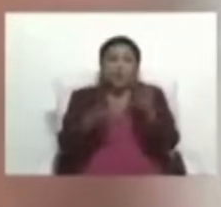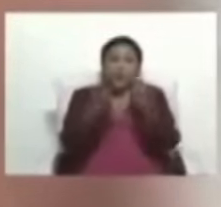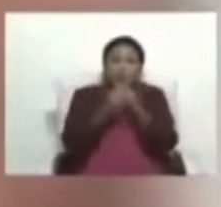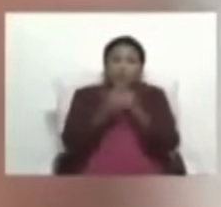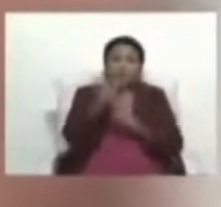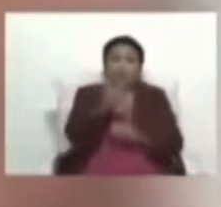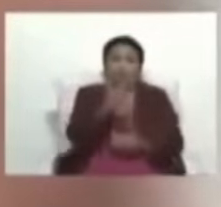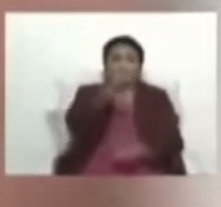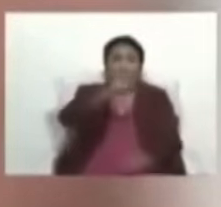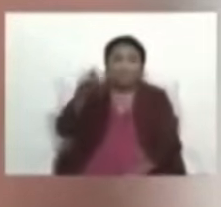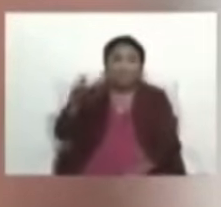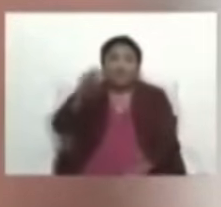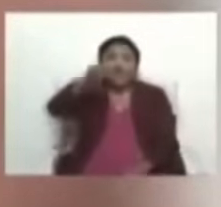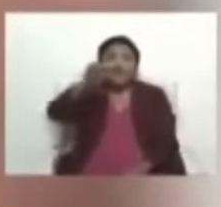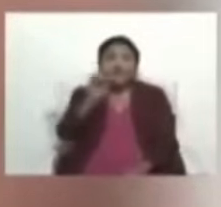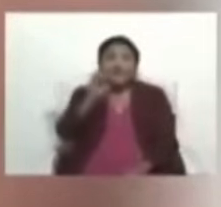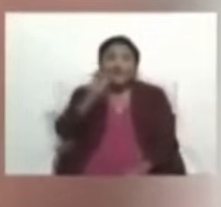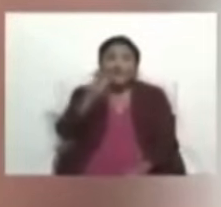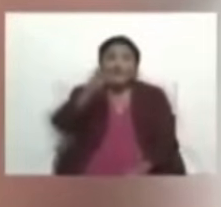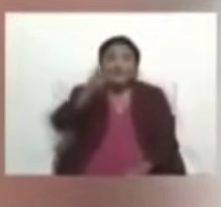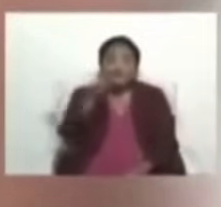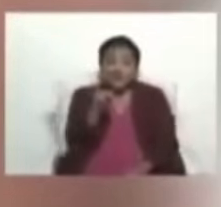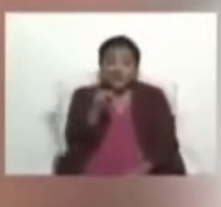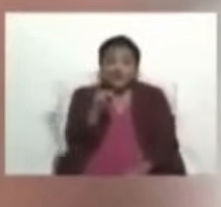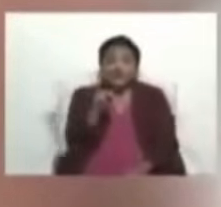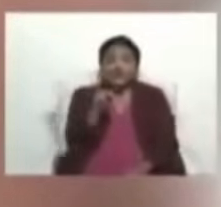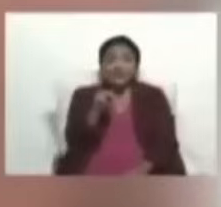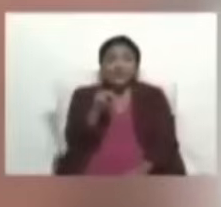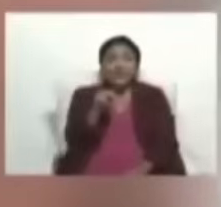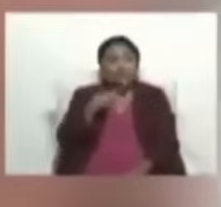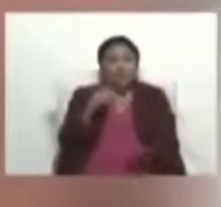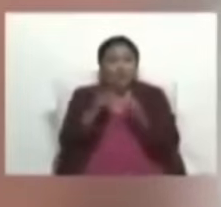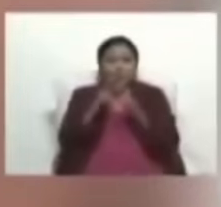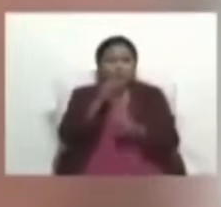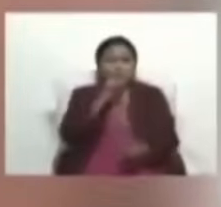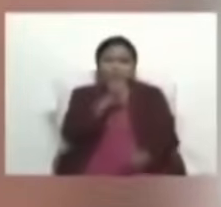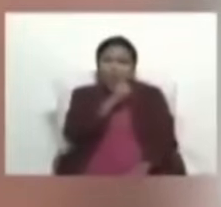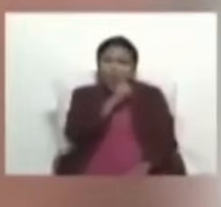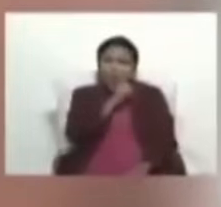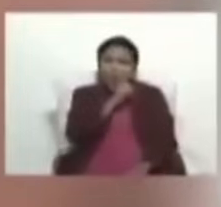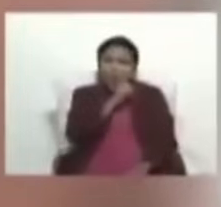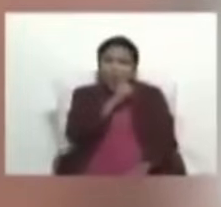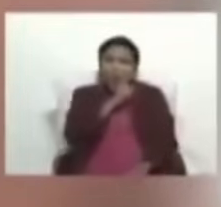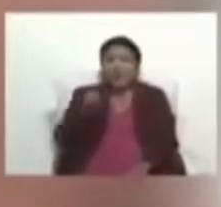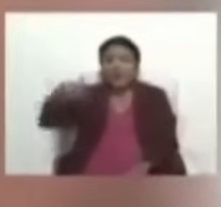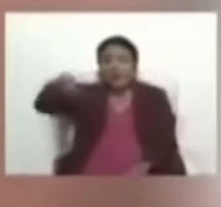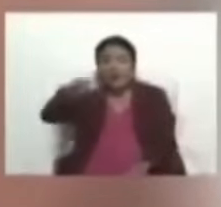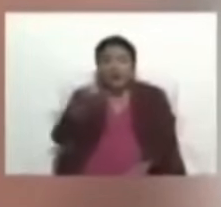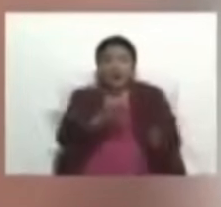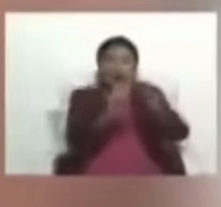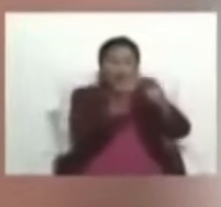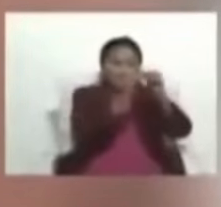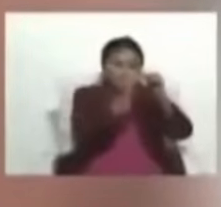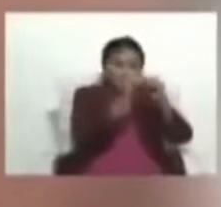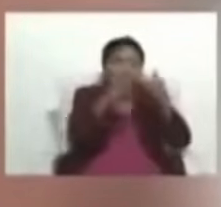del SEBIN, los cuales desconozco su nombre. Y ellos terminaron de arreglar la escena para que fuera